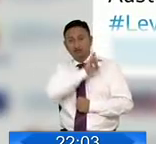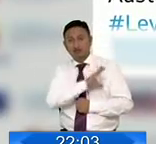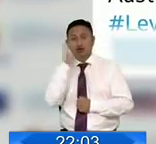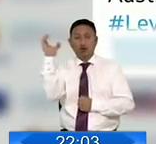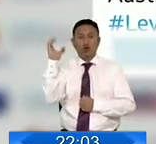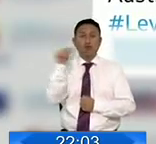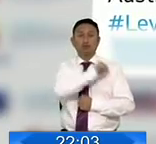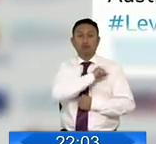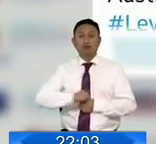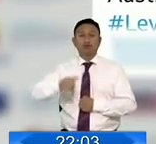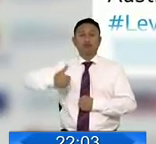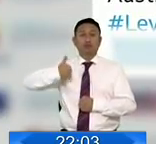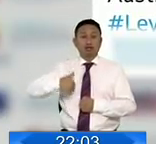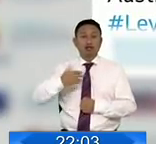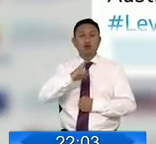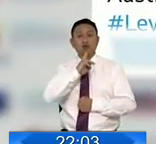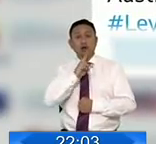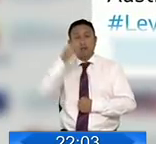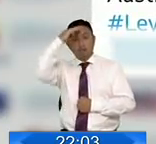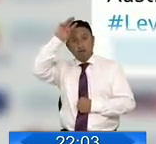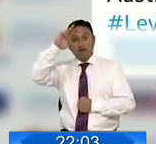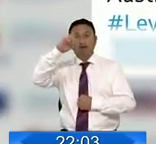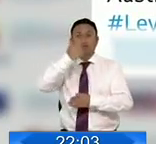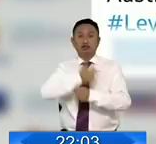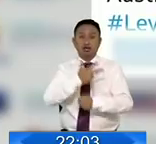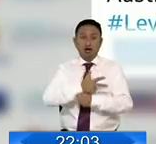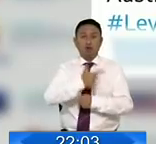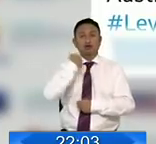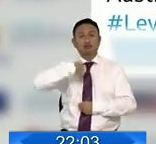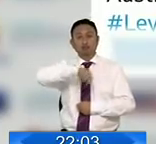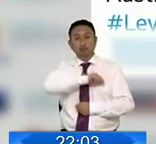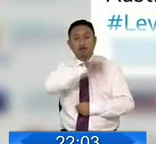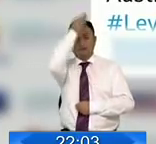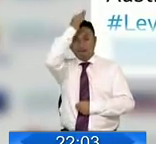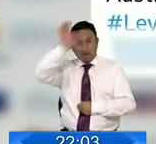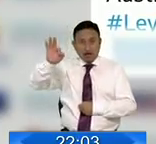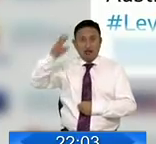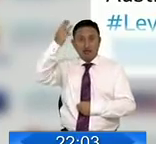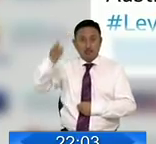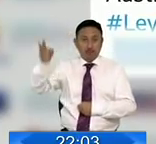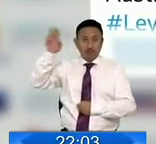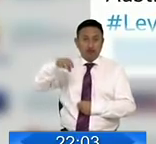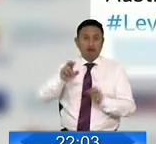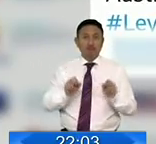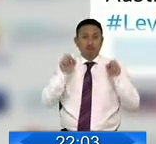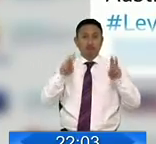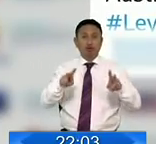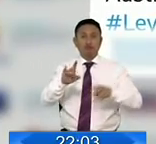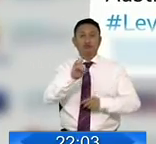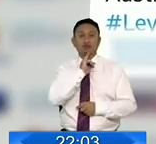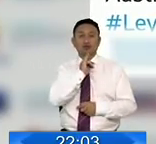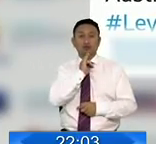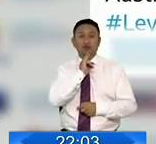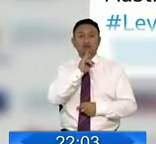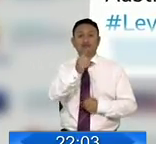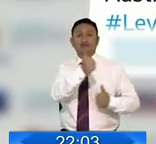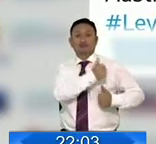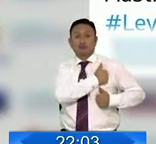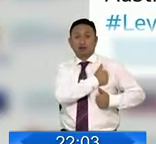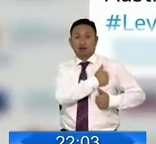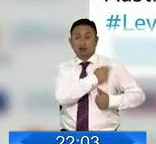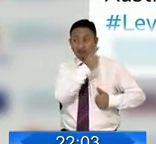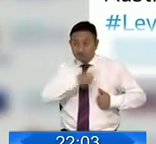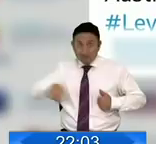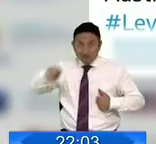Salvador, Argentina, Uruguay, México, Nicaragua, España, Francia, Reino Unido, Australia, Estados Unidos, Canadá lo han